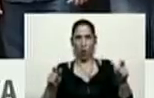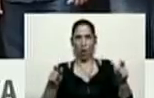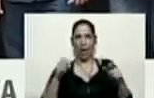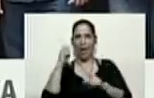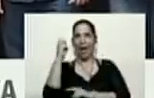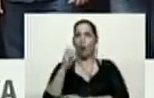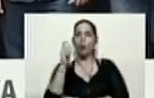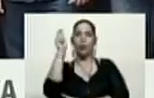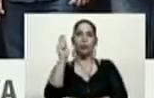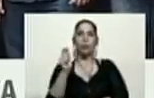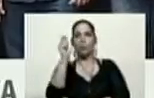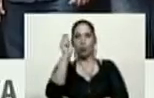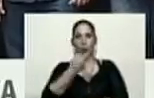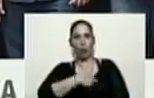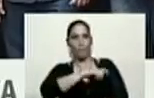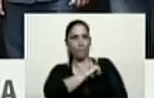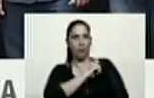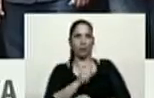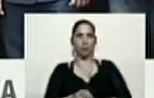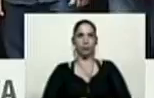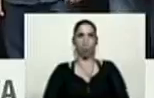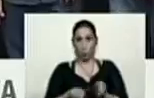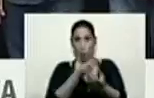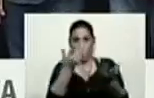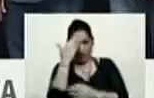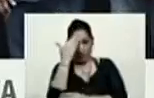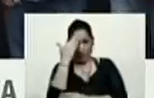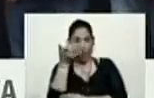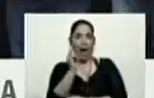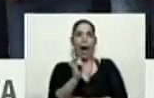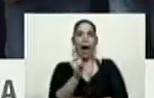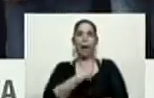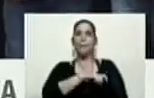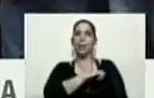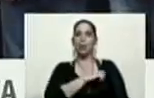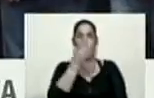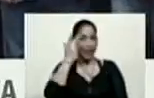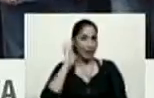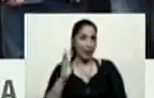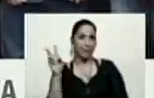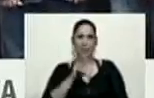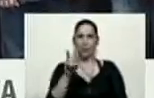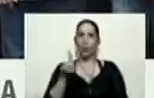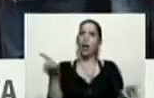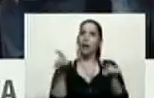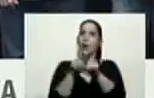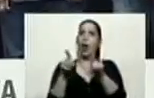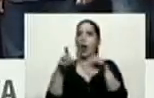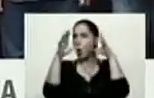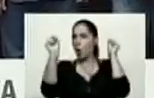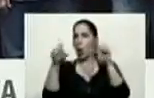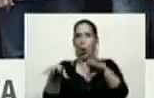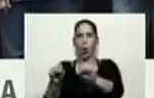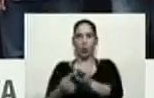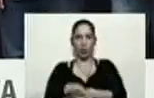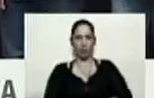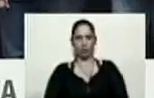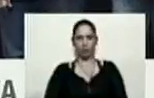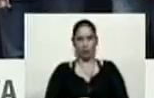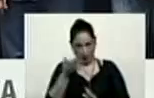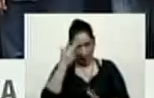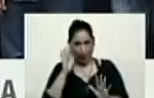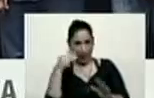eurodiputados españoles, porque ustedes saben que todavía hay unos españoles que creen que Venezuela es colonia, que